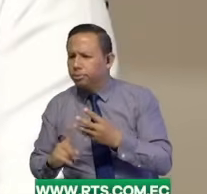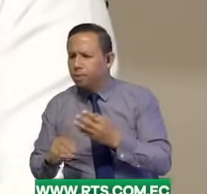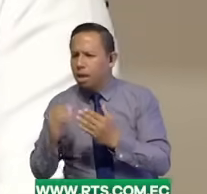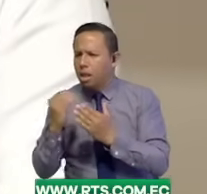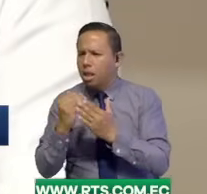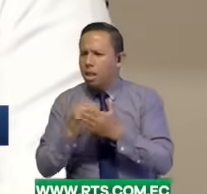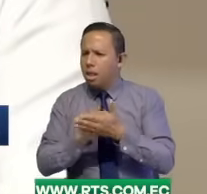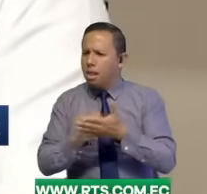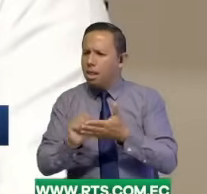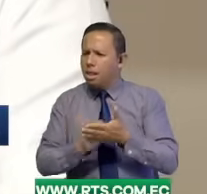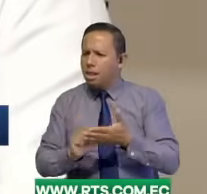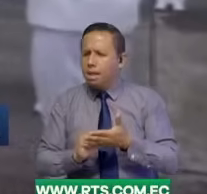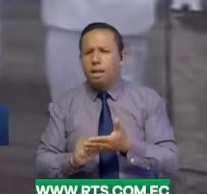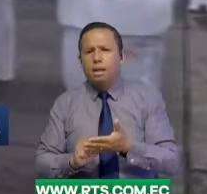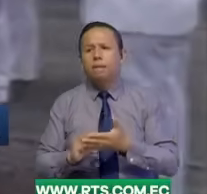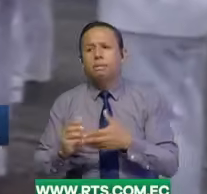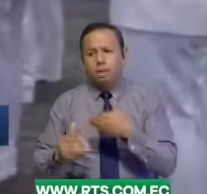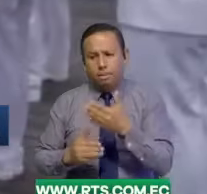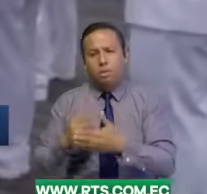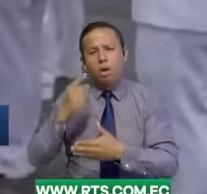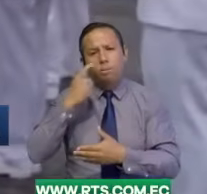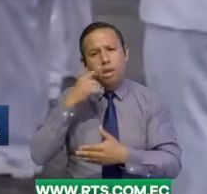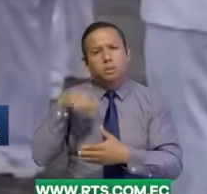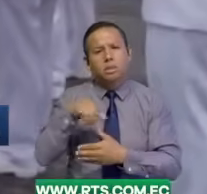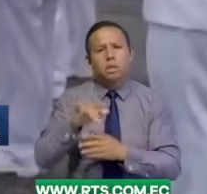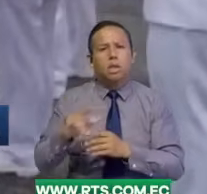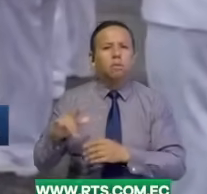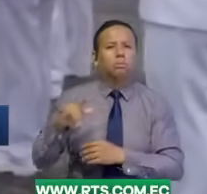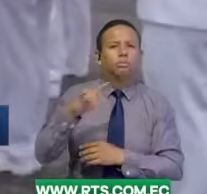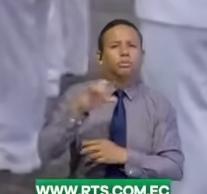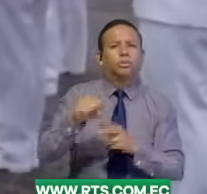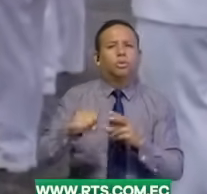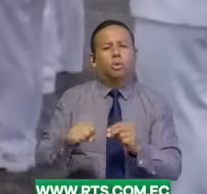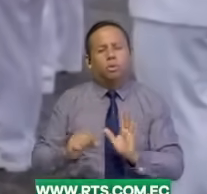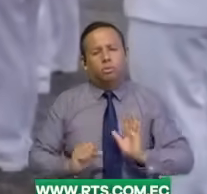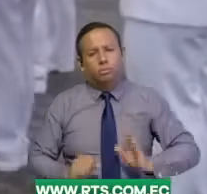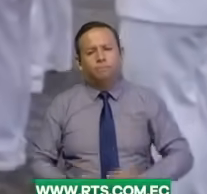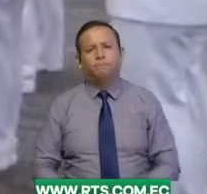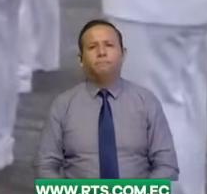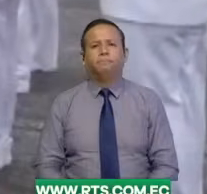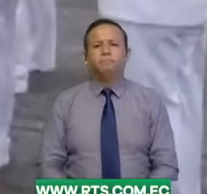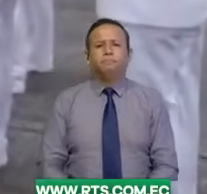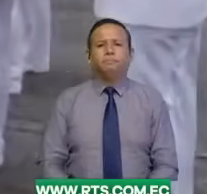eso se permitirá su operación. Informó José Morales.